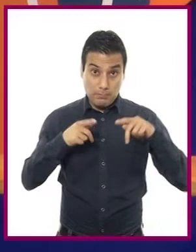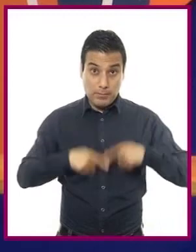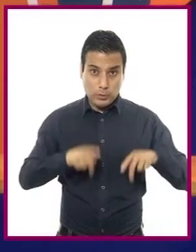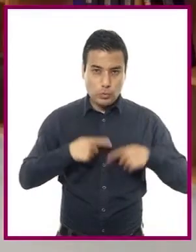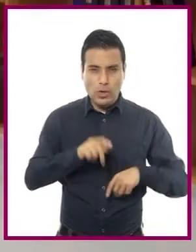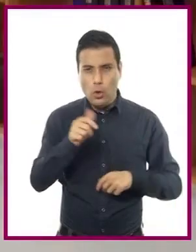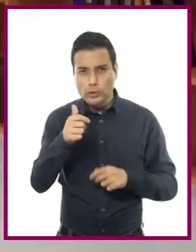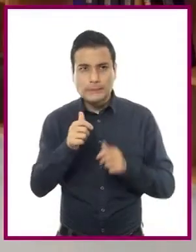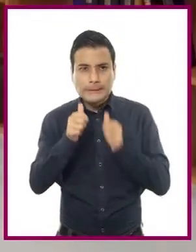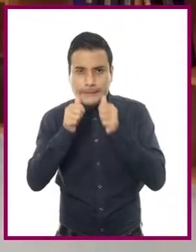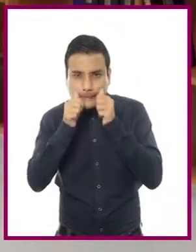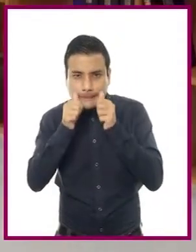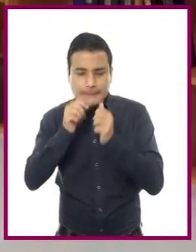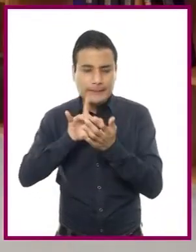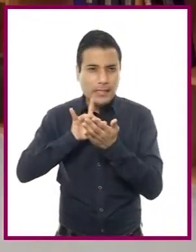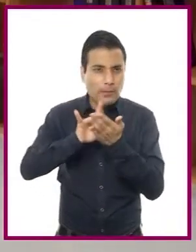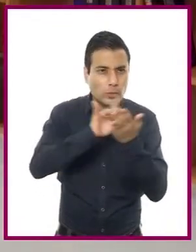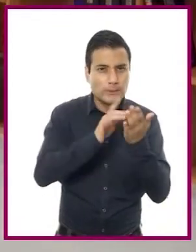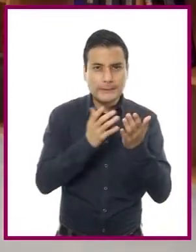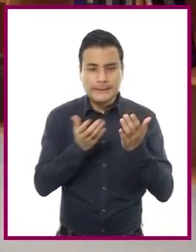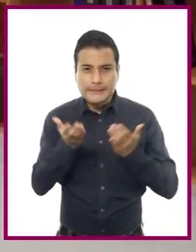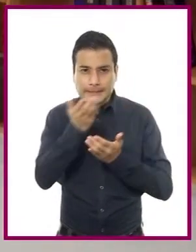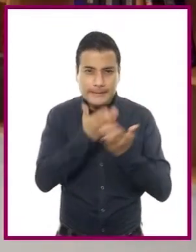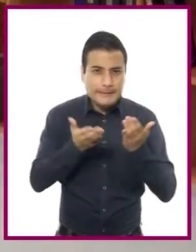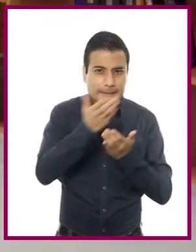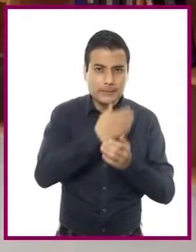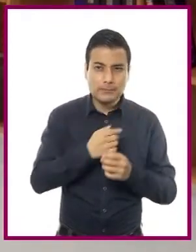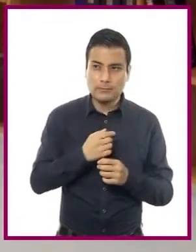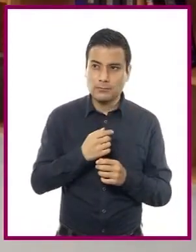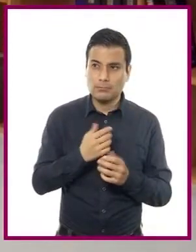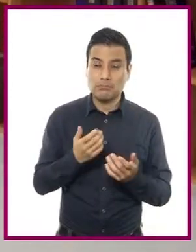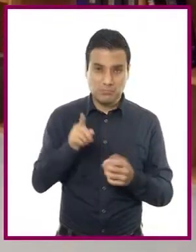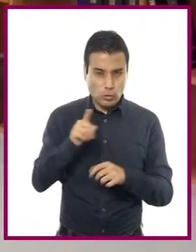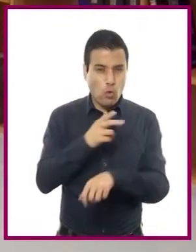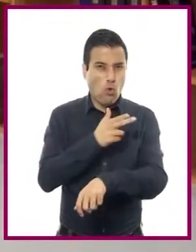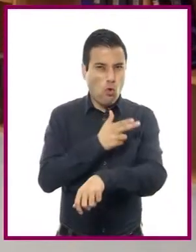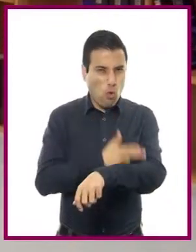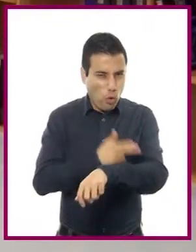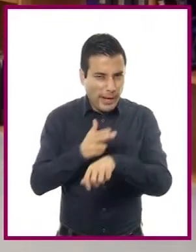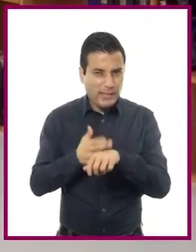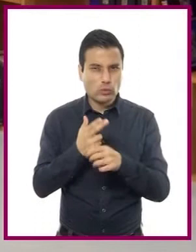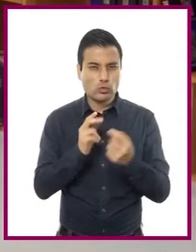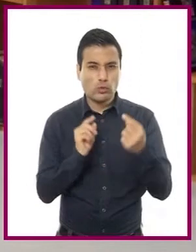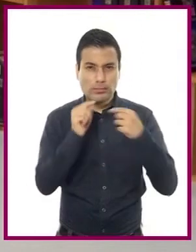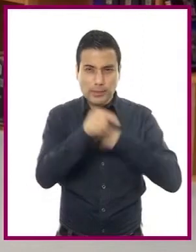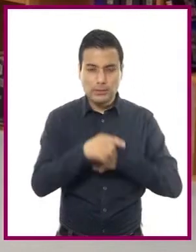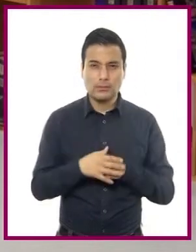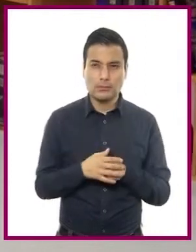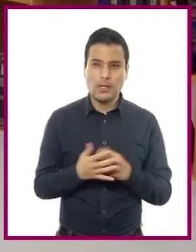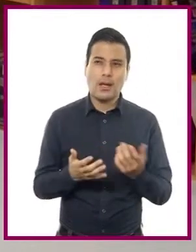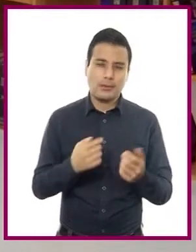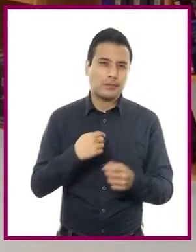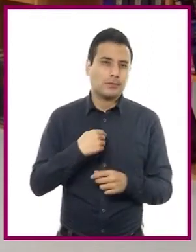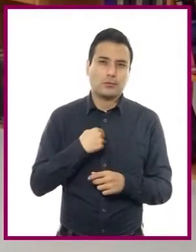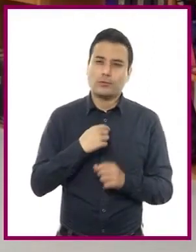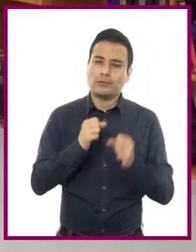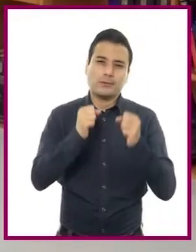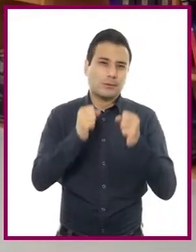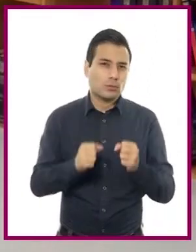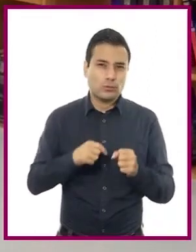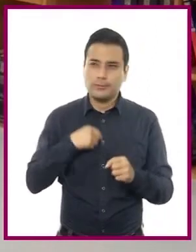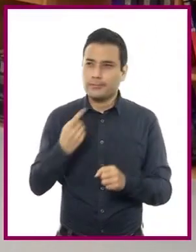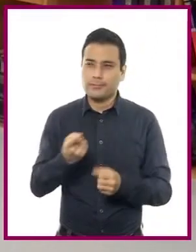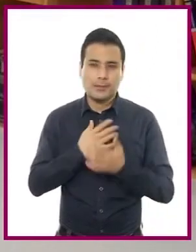demás porque se comporta de una forma honesta y empática, tu corazón te guiará hacia